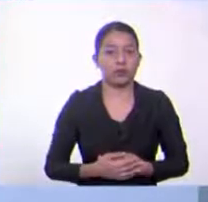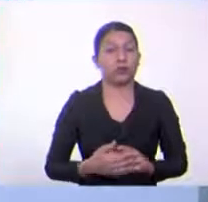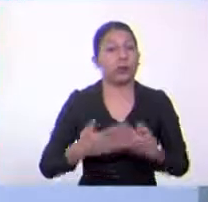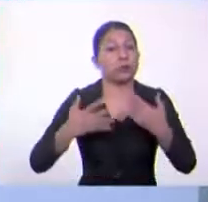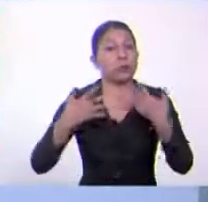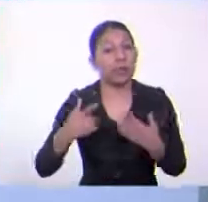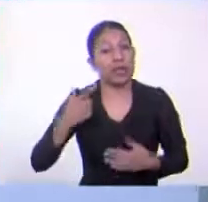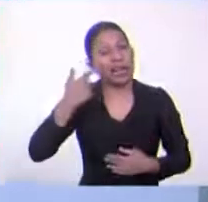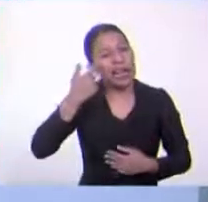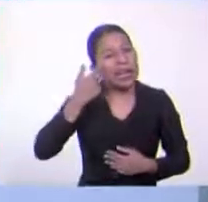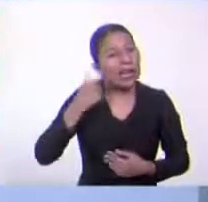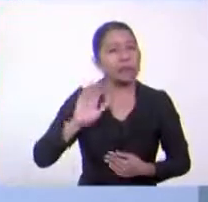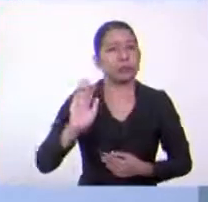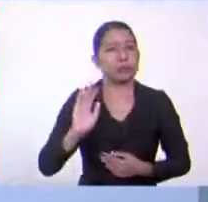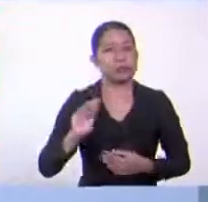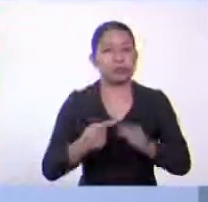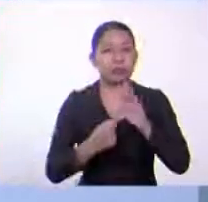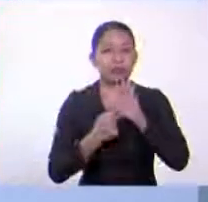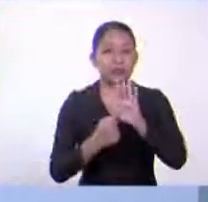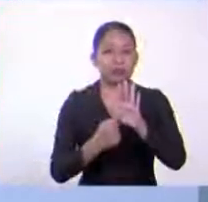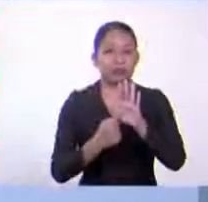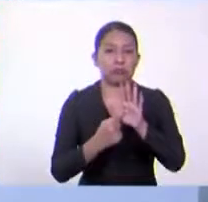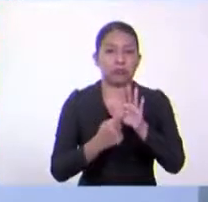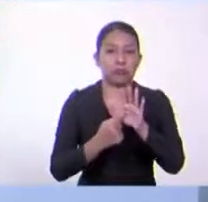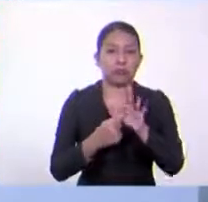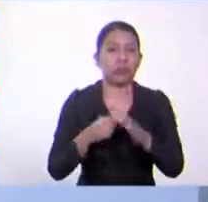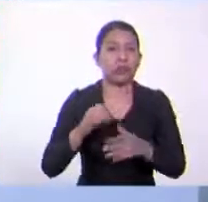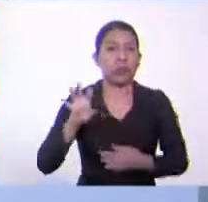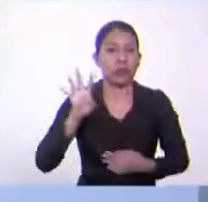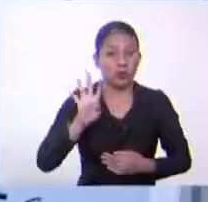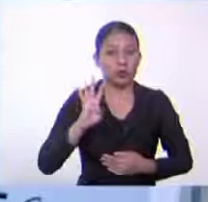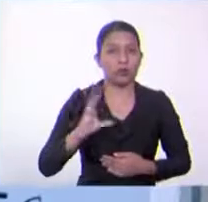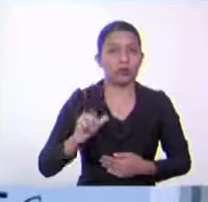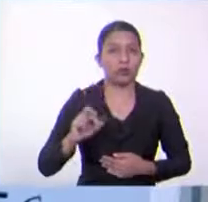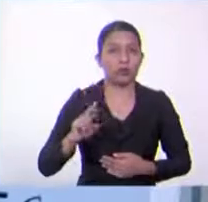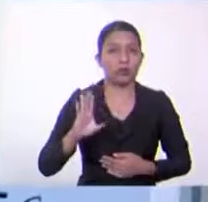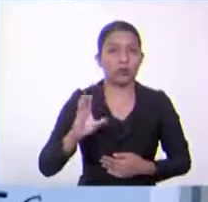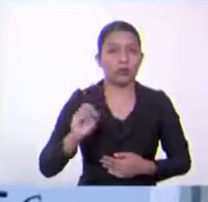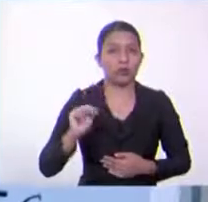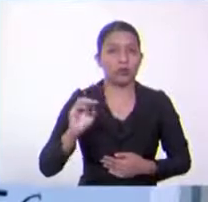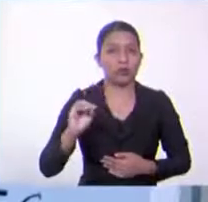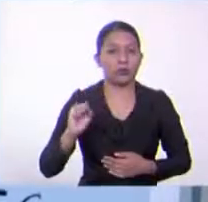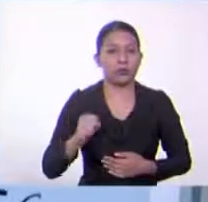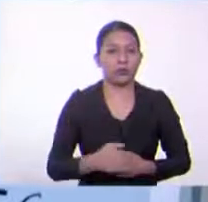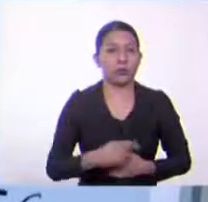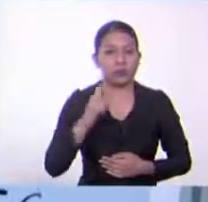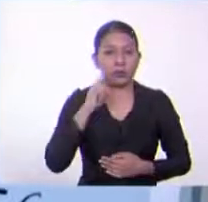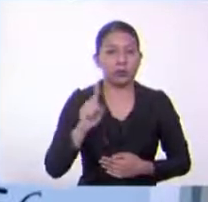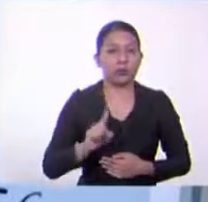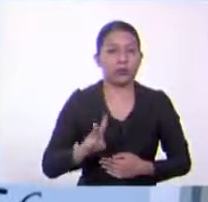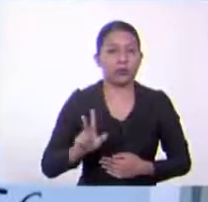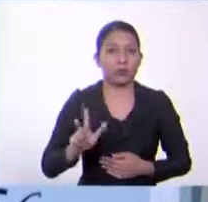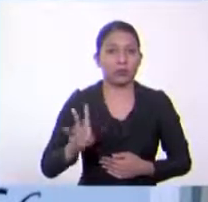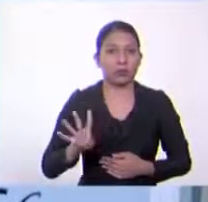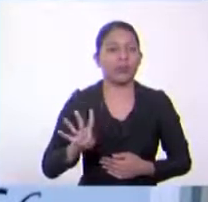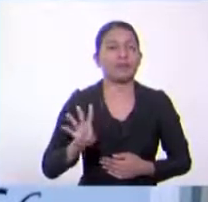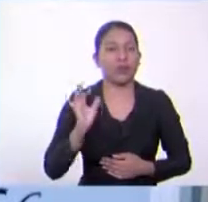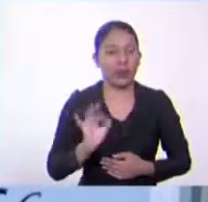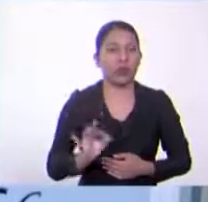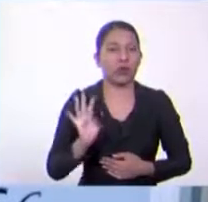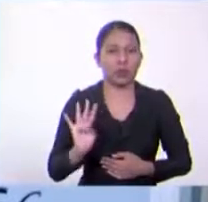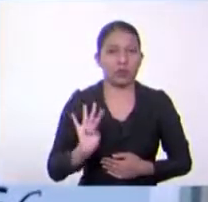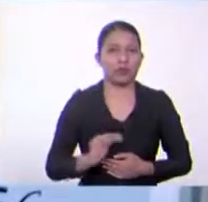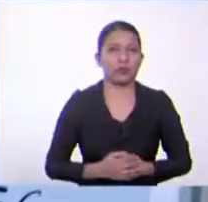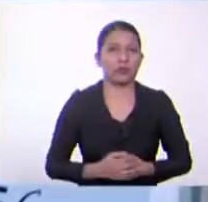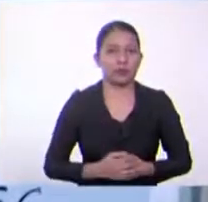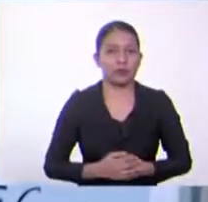como ejemplo una estructura de 4 carbonos. 1, 2, 3, 4.